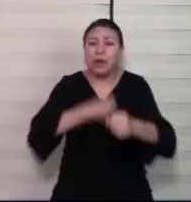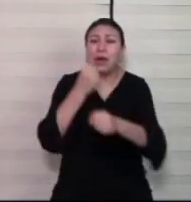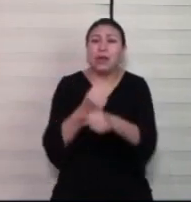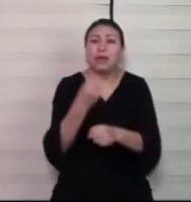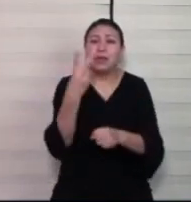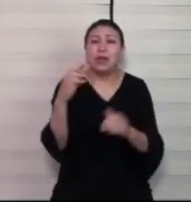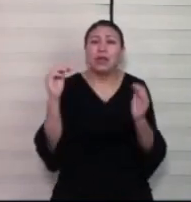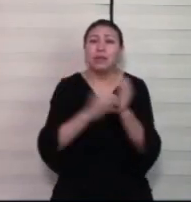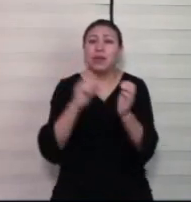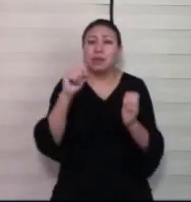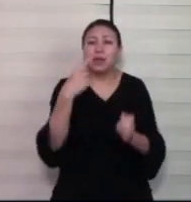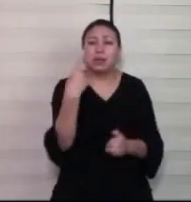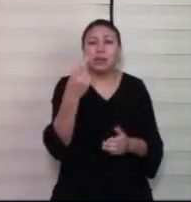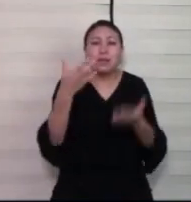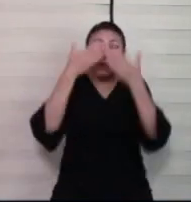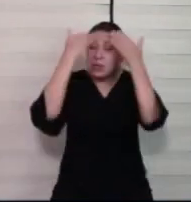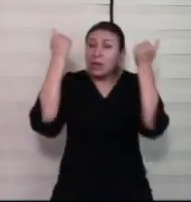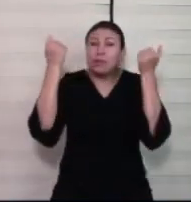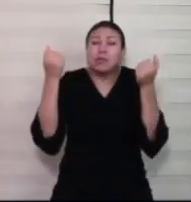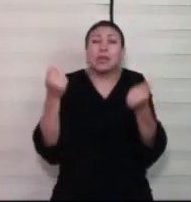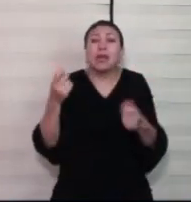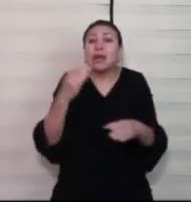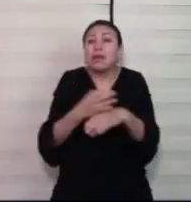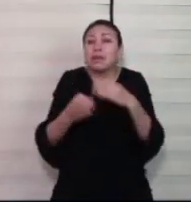no será como es el 2020.